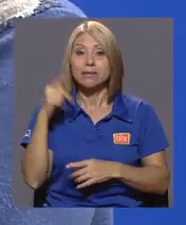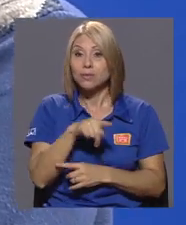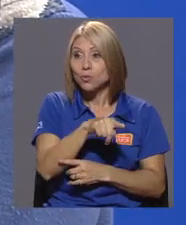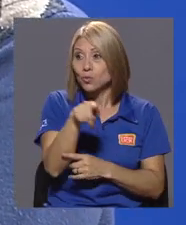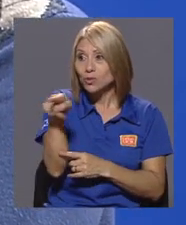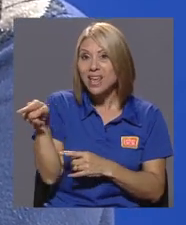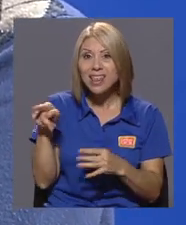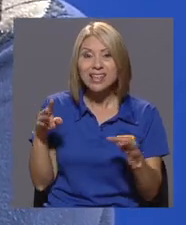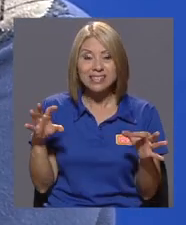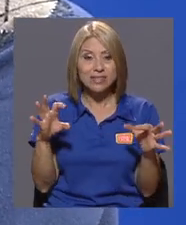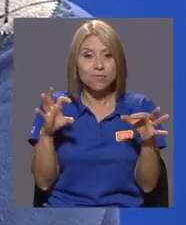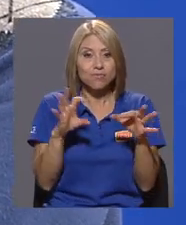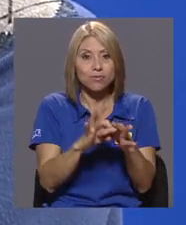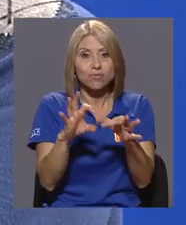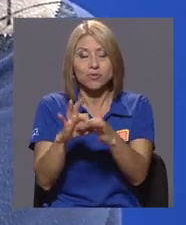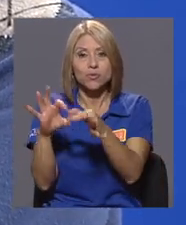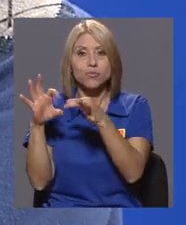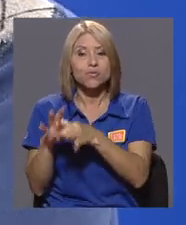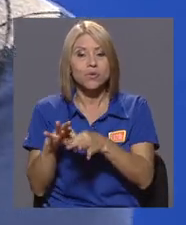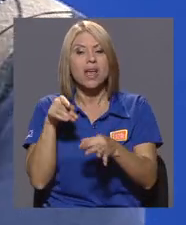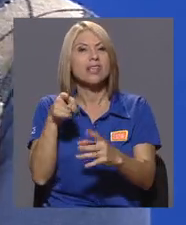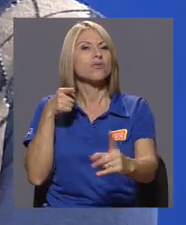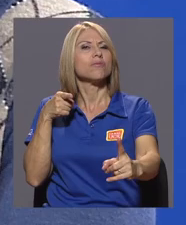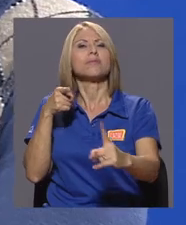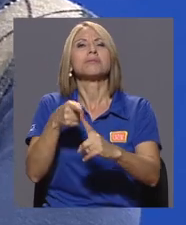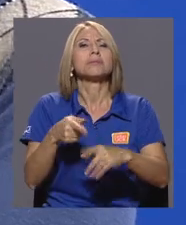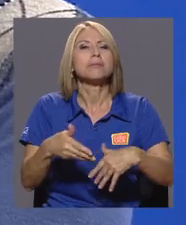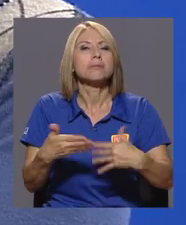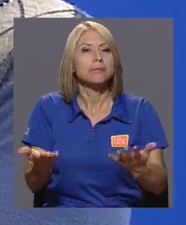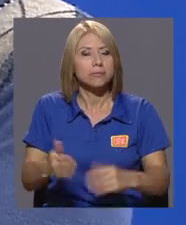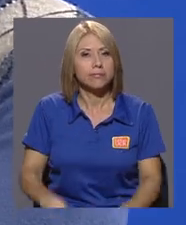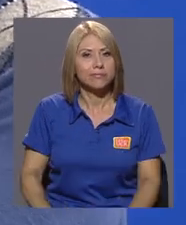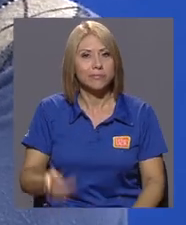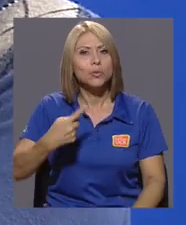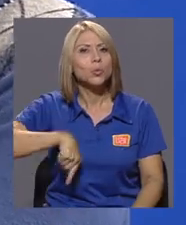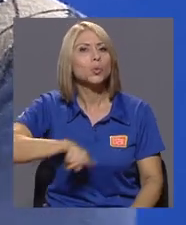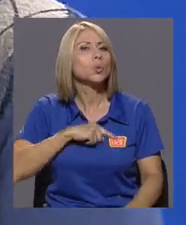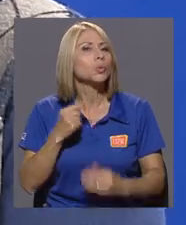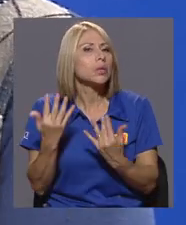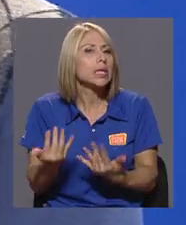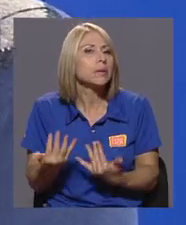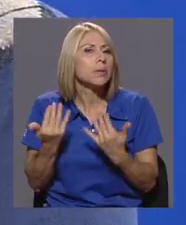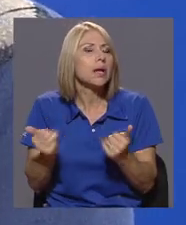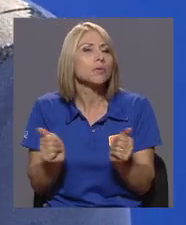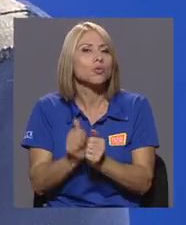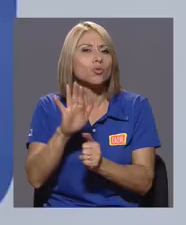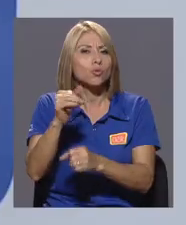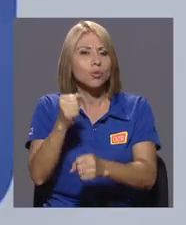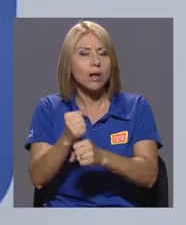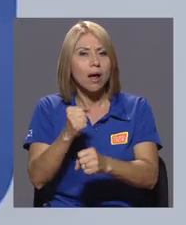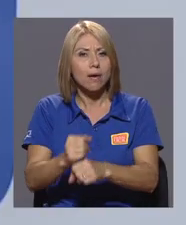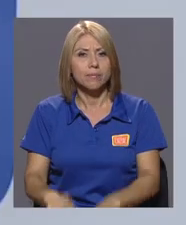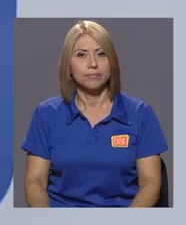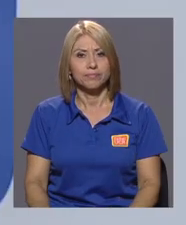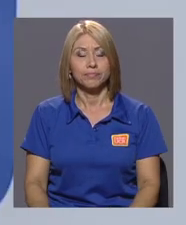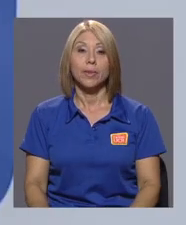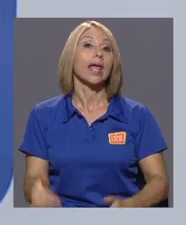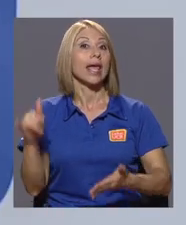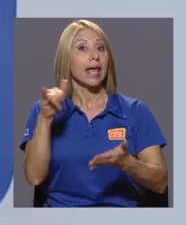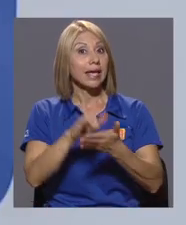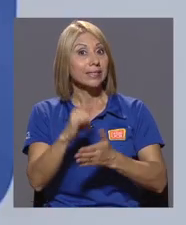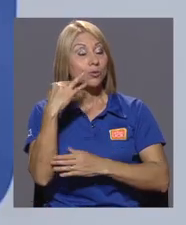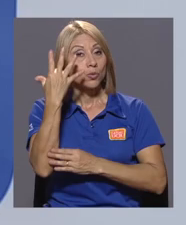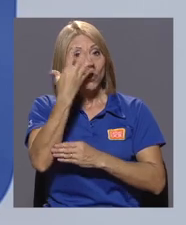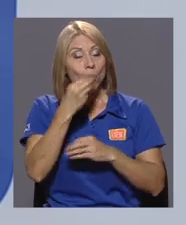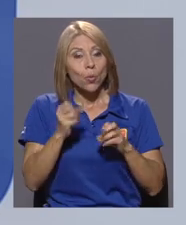hacen una alianza y que buscan con esto que podemos esperar los ciudadanos con este trabajo de ustedes esta es una oportunidad